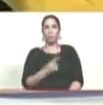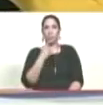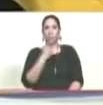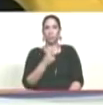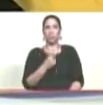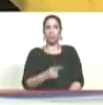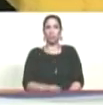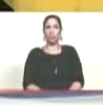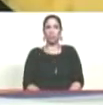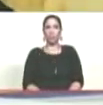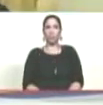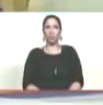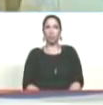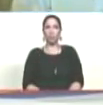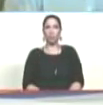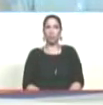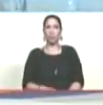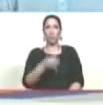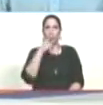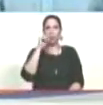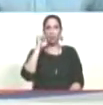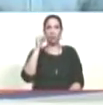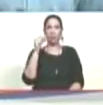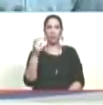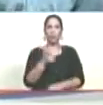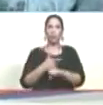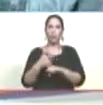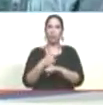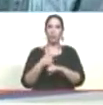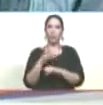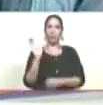Osorio. Maduro gobierna en Caracas y yo gobierno aquí.